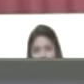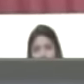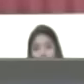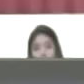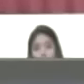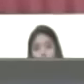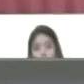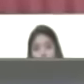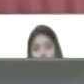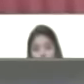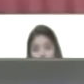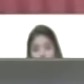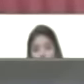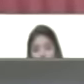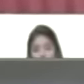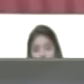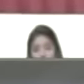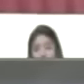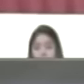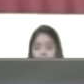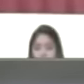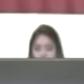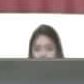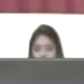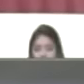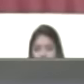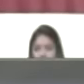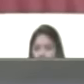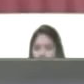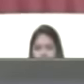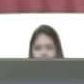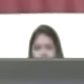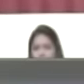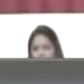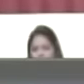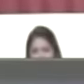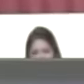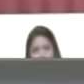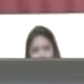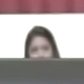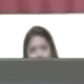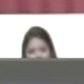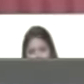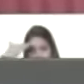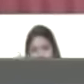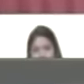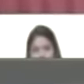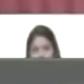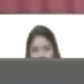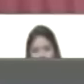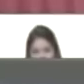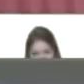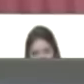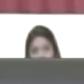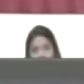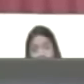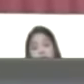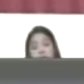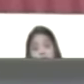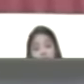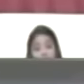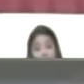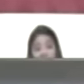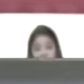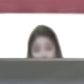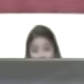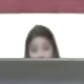Robert González Mesa, que es el comandante del destacamento 443 de la Guardia Nacional Bolivariana. Están también, por supuesto, los dos jefes